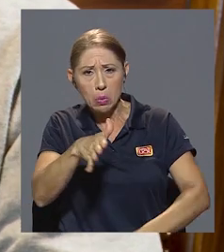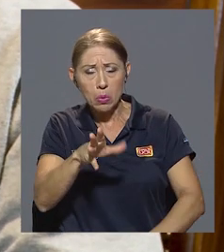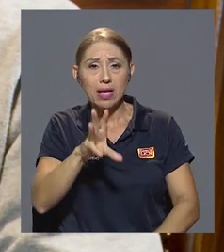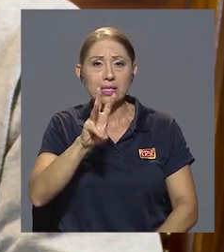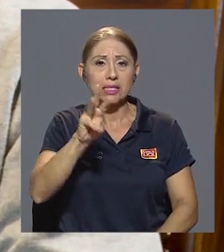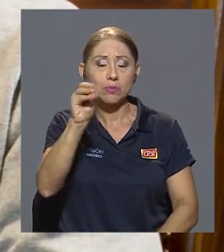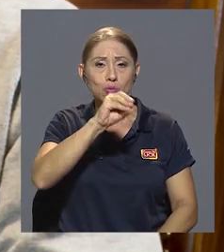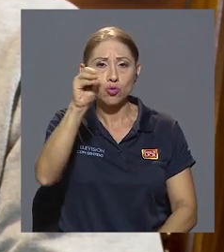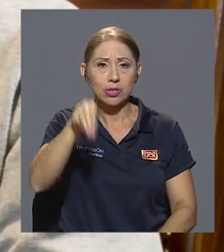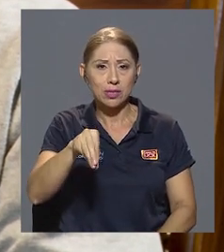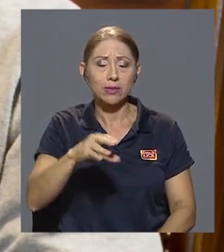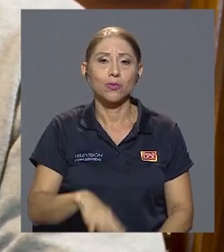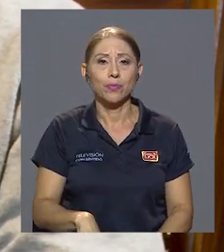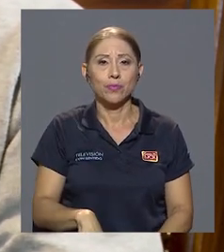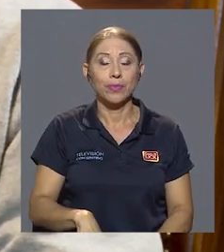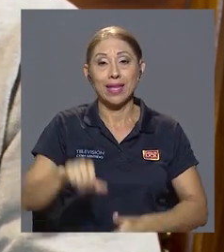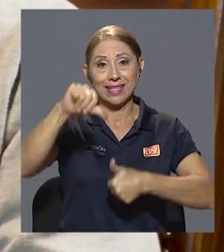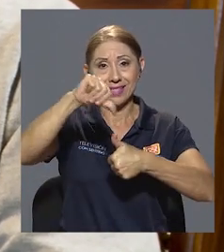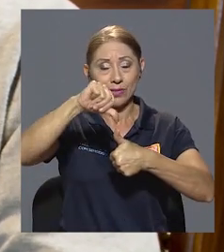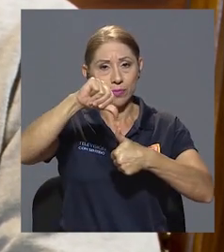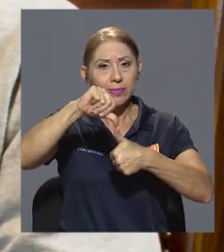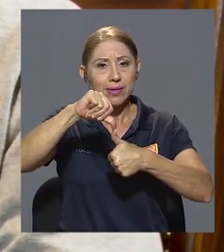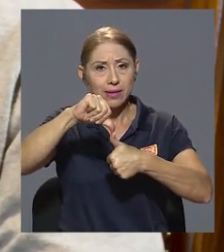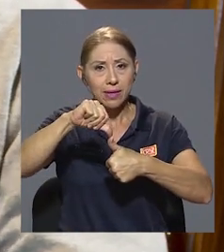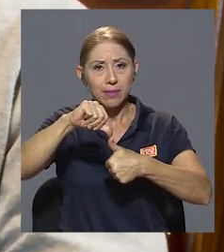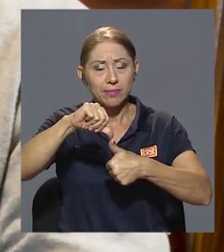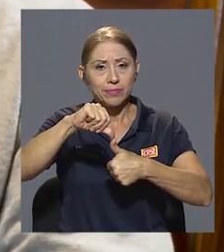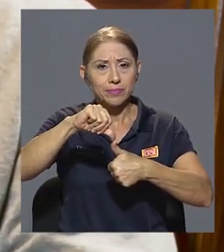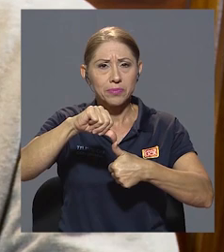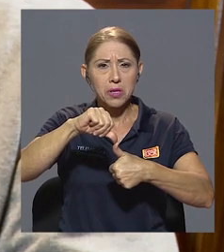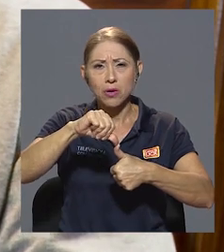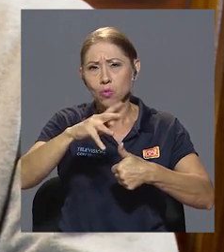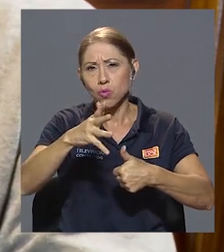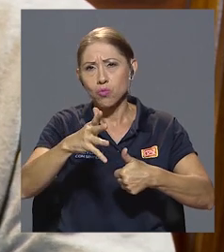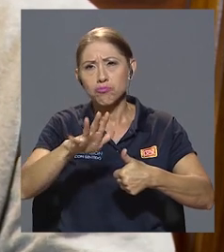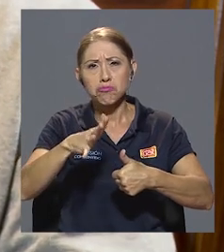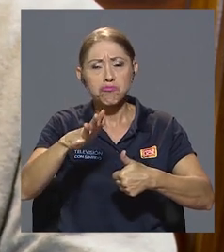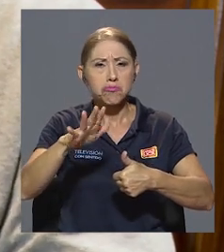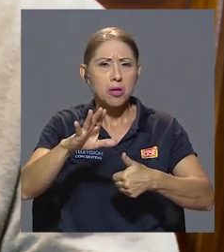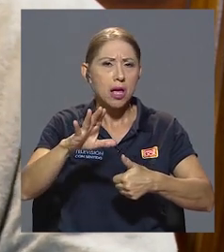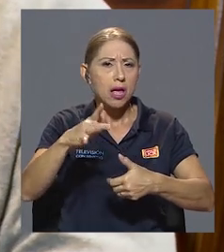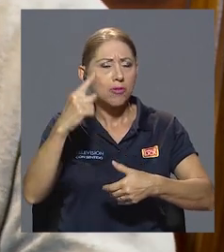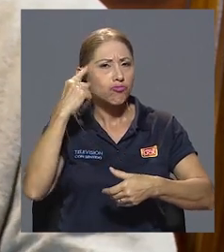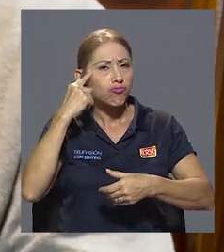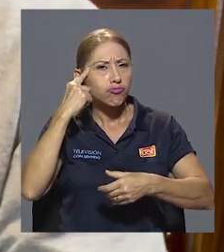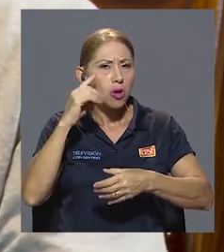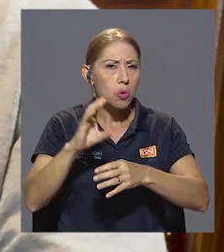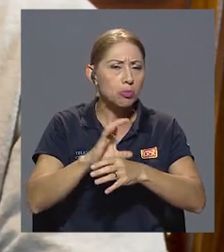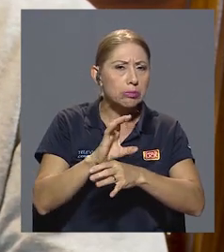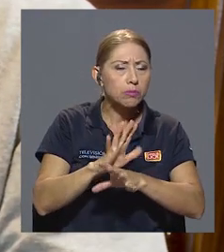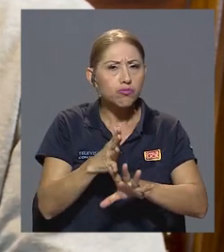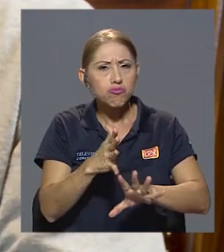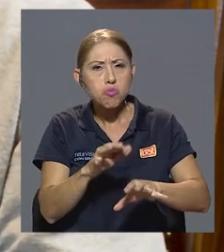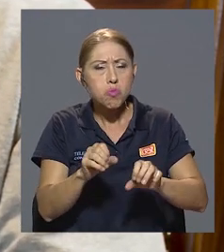ronda el 6% en centroamérica unas estimaciones una estimación conservadora